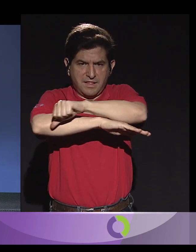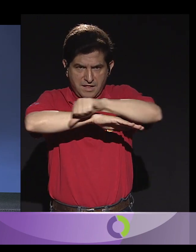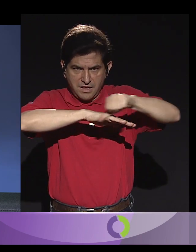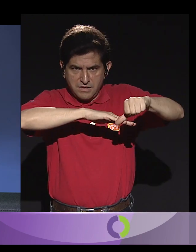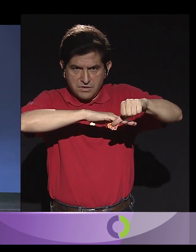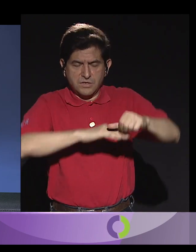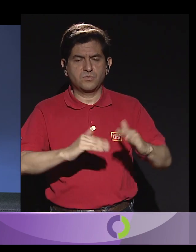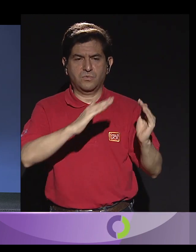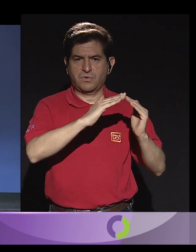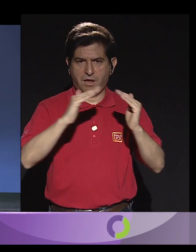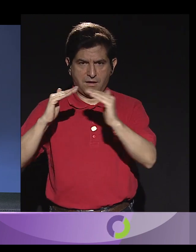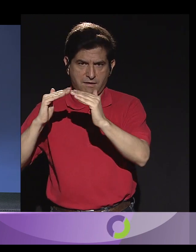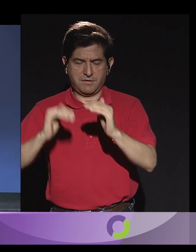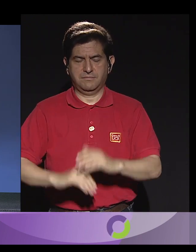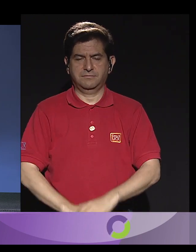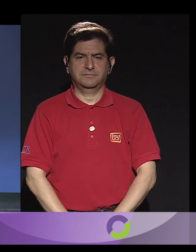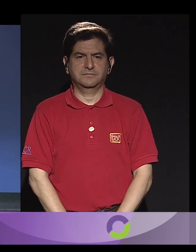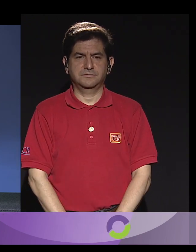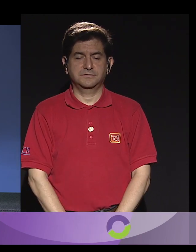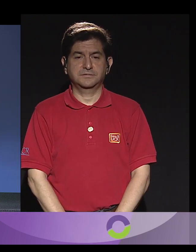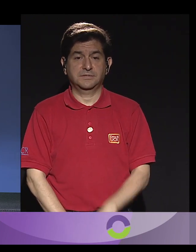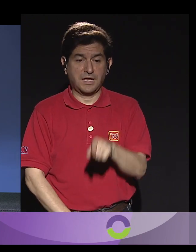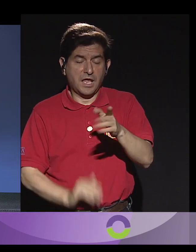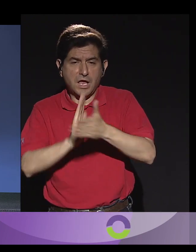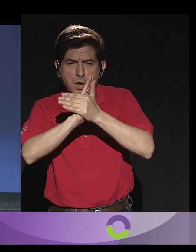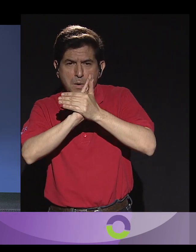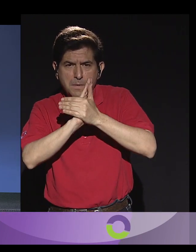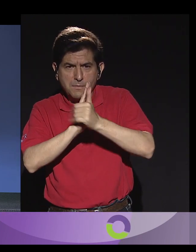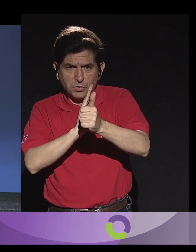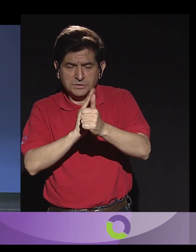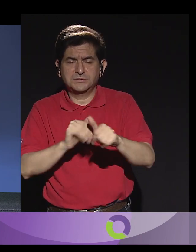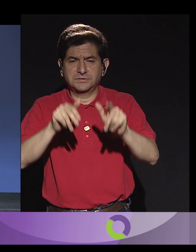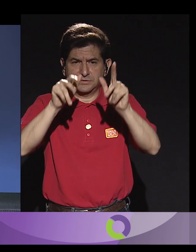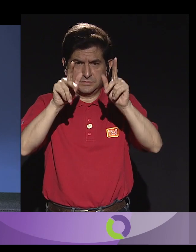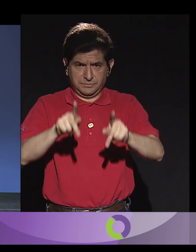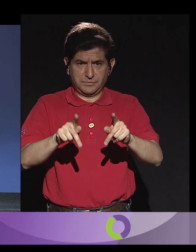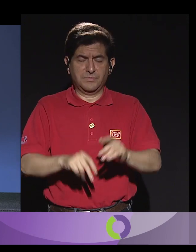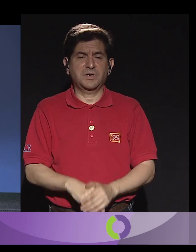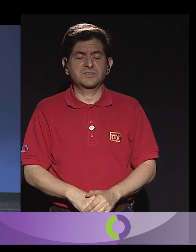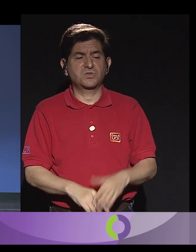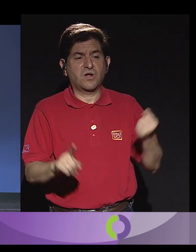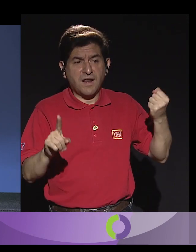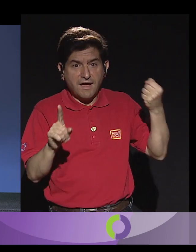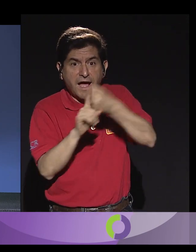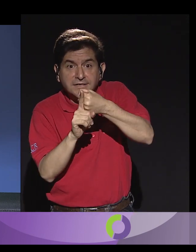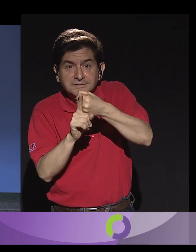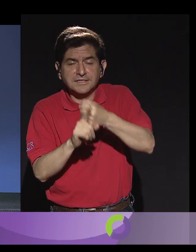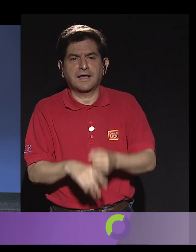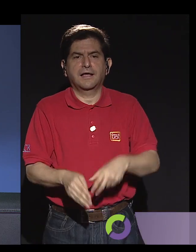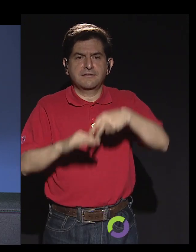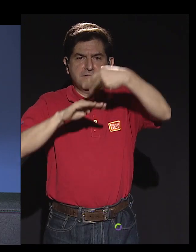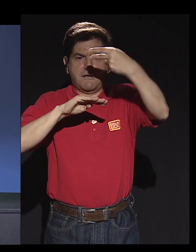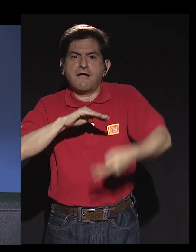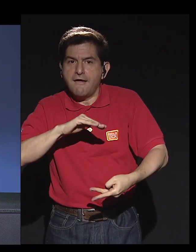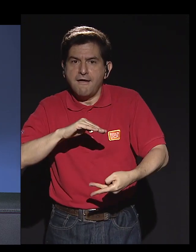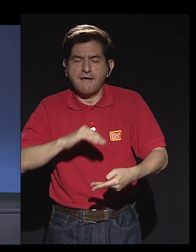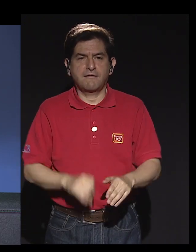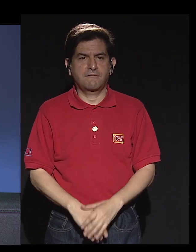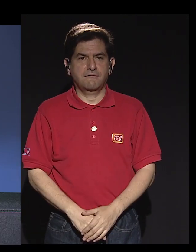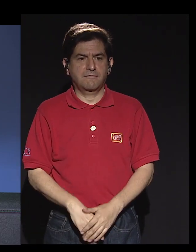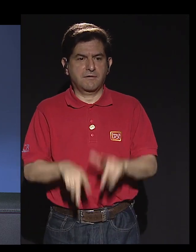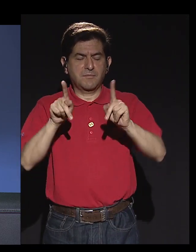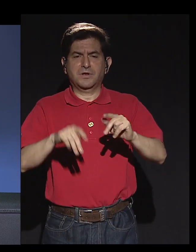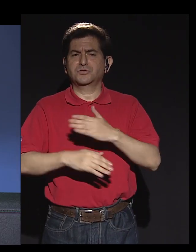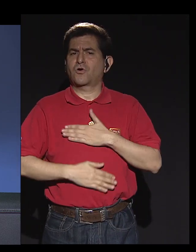condiciones arquitectónicas en la vivienda que potencia que la persona tenga accidentes, tenga